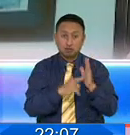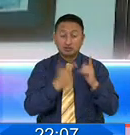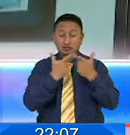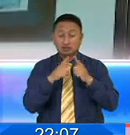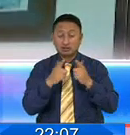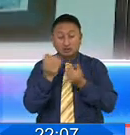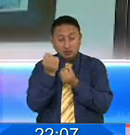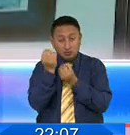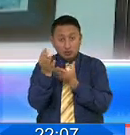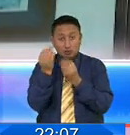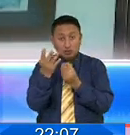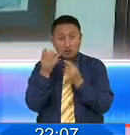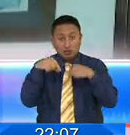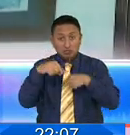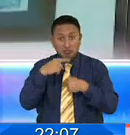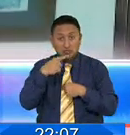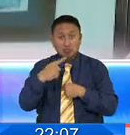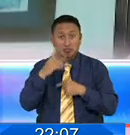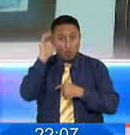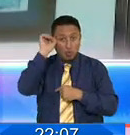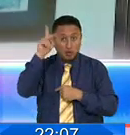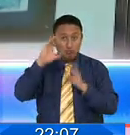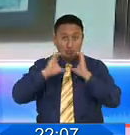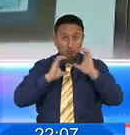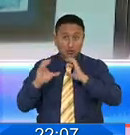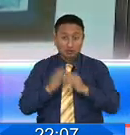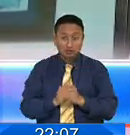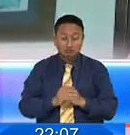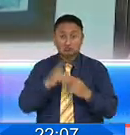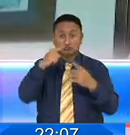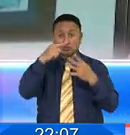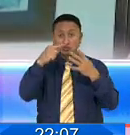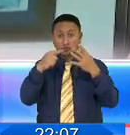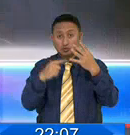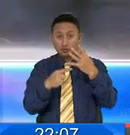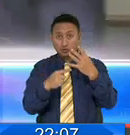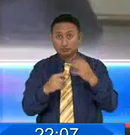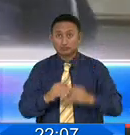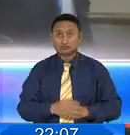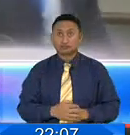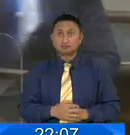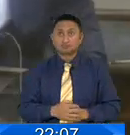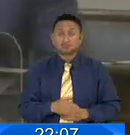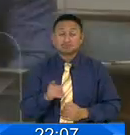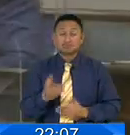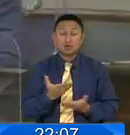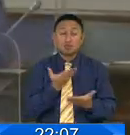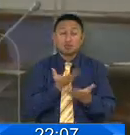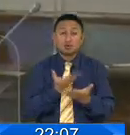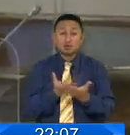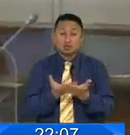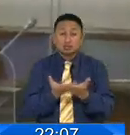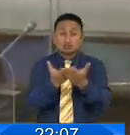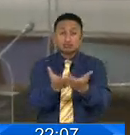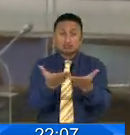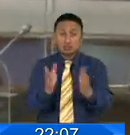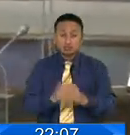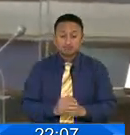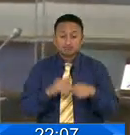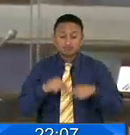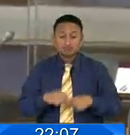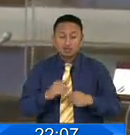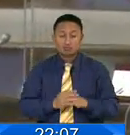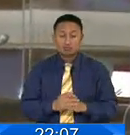de información, de expresión, de opinión y todos los que ellos conllevan. La propuesta está lanzada y en su camino de aprobación